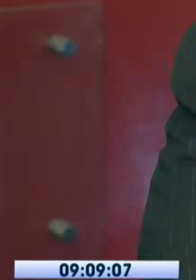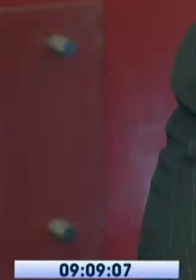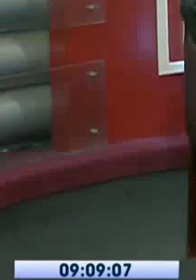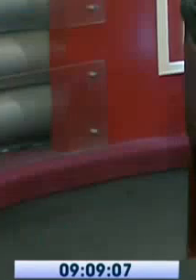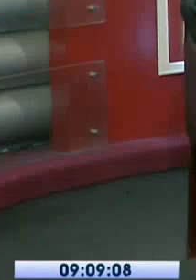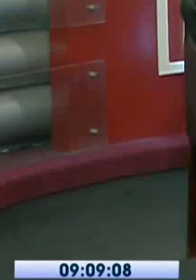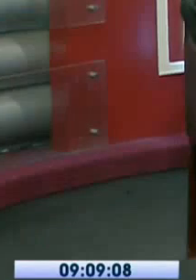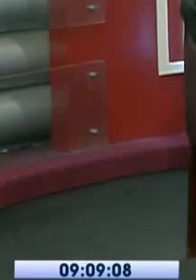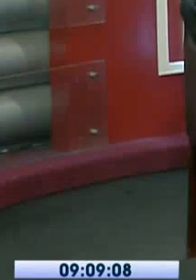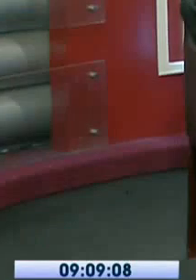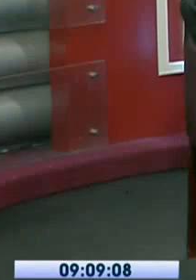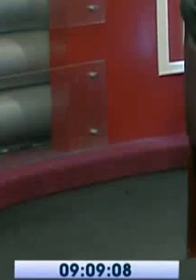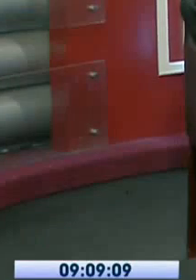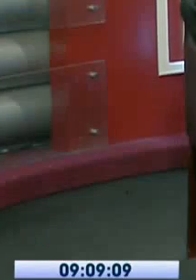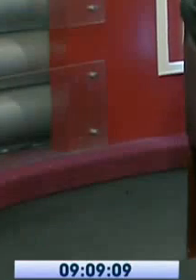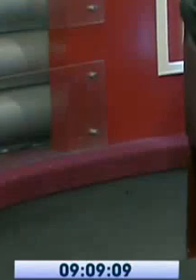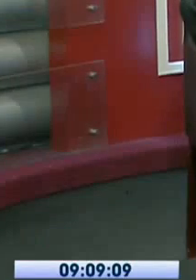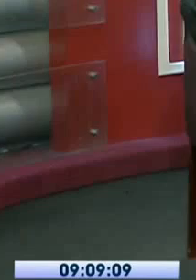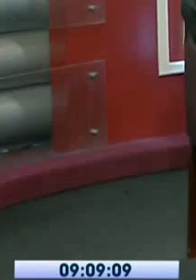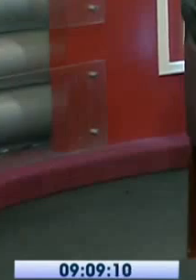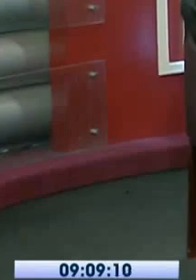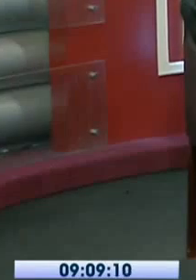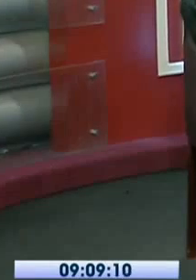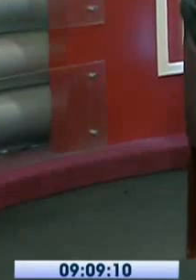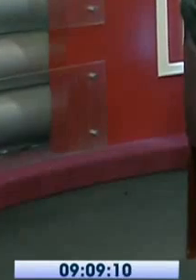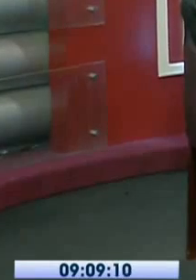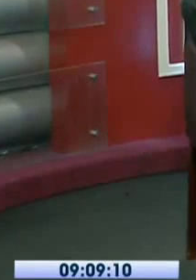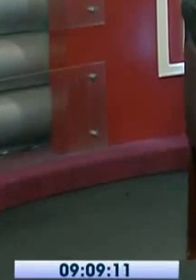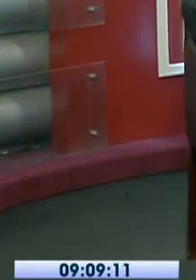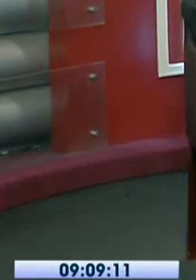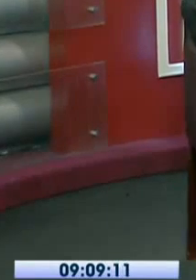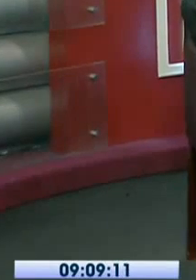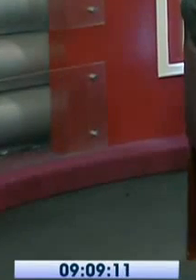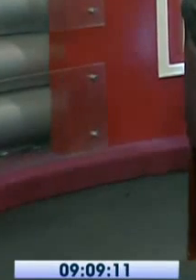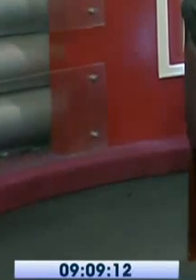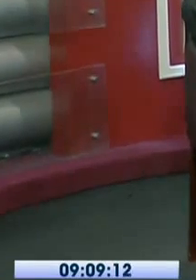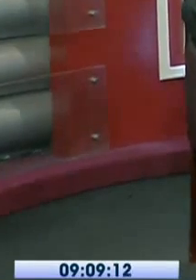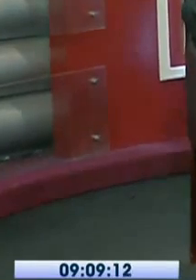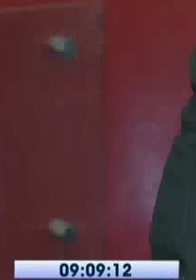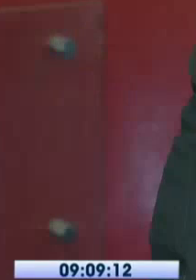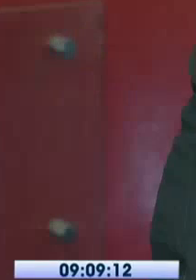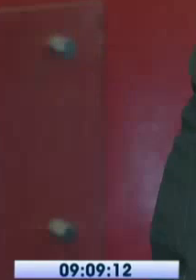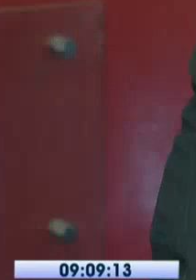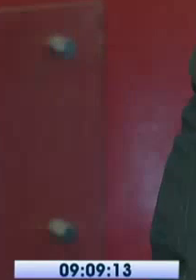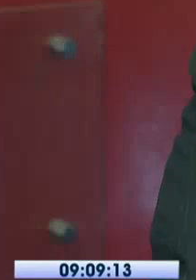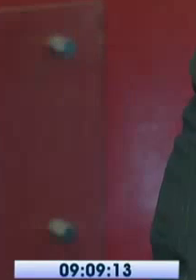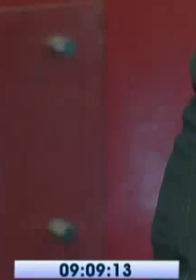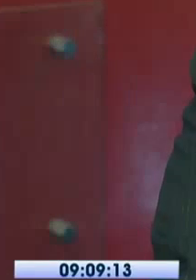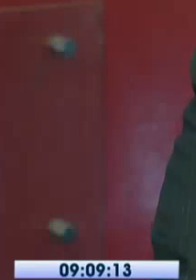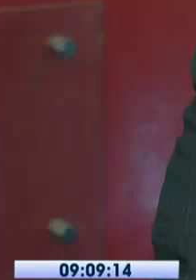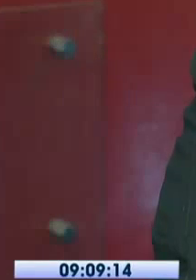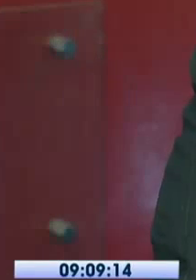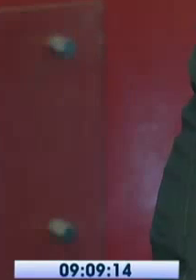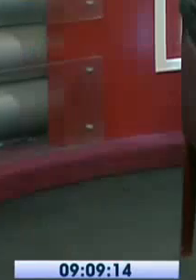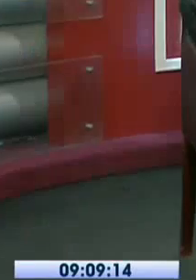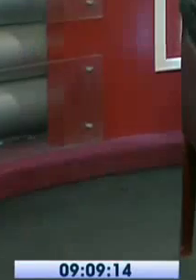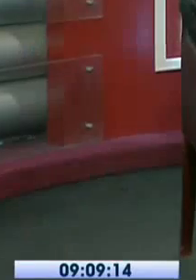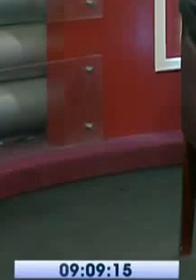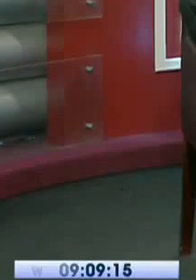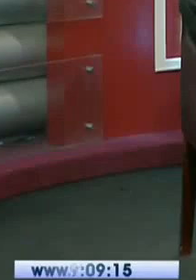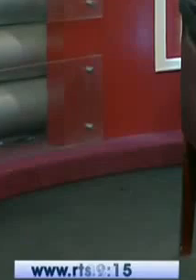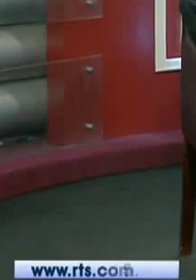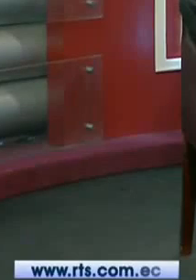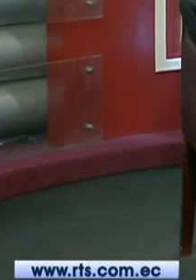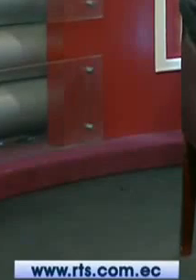drogas, Revolución Preventiva. ¿Cómo está, licenciado? Mucho gusto. Bueno, buenos días a usted y a toda la comunidad. ¿De qué se trata la